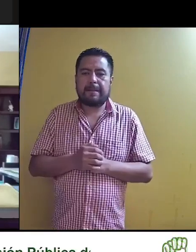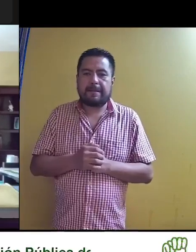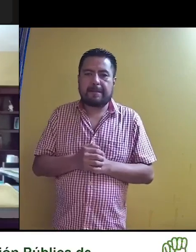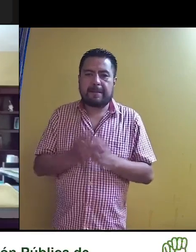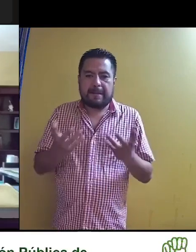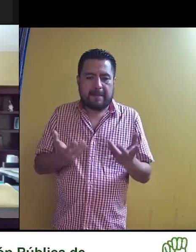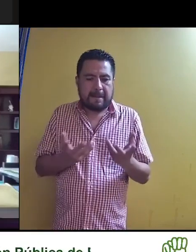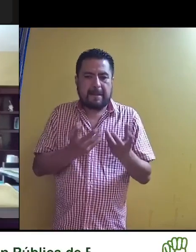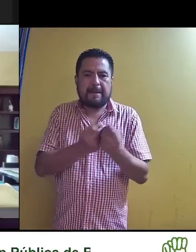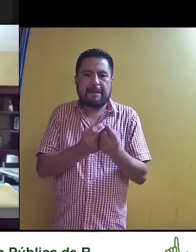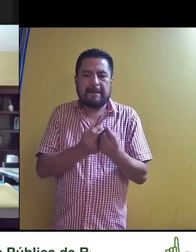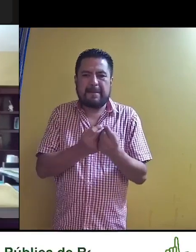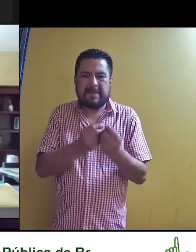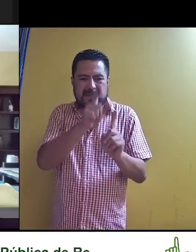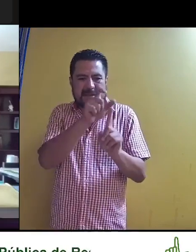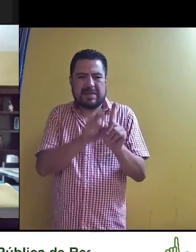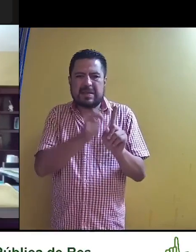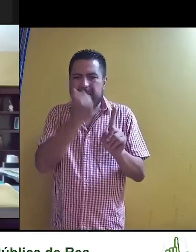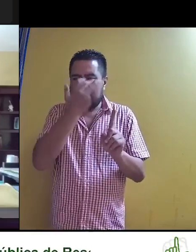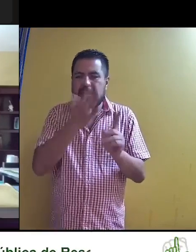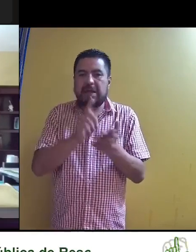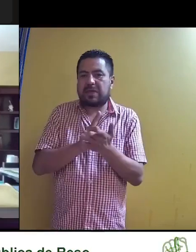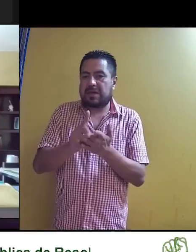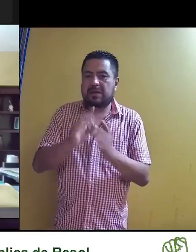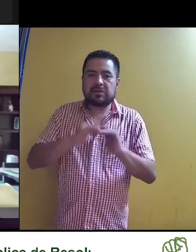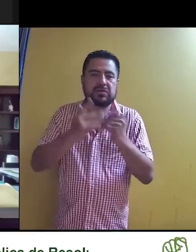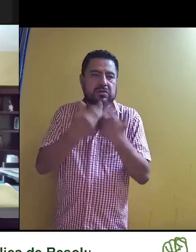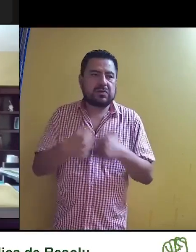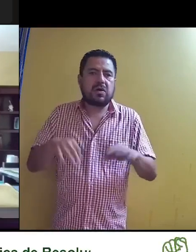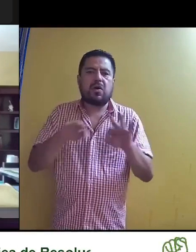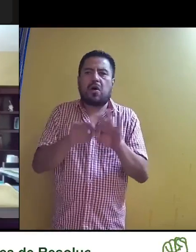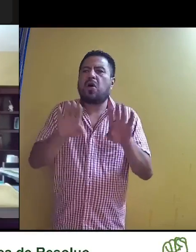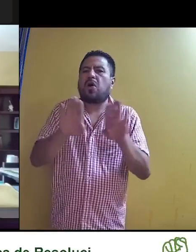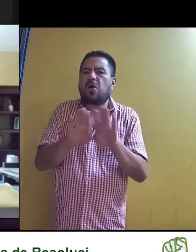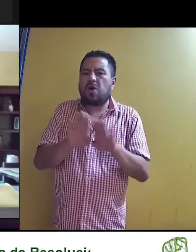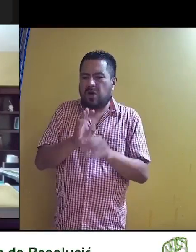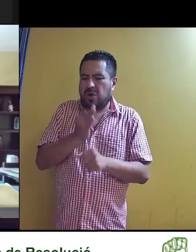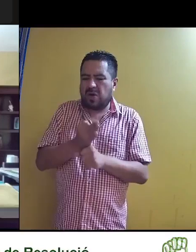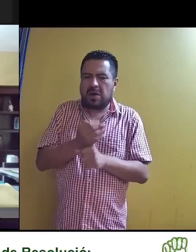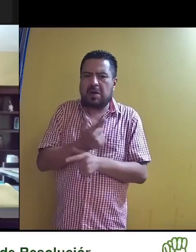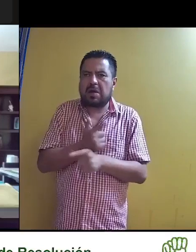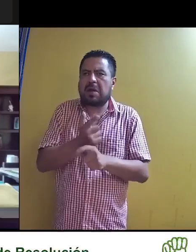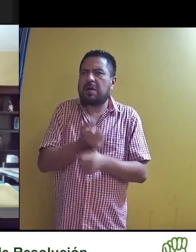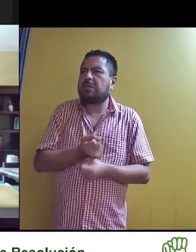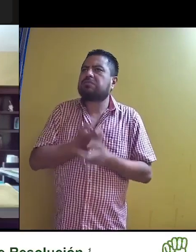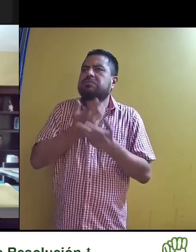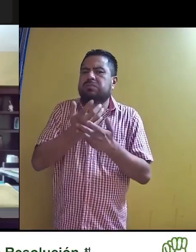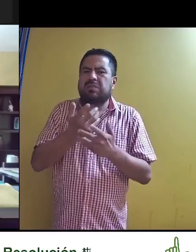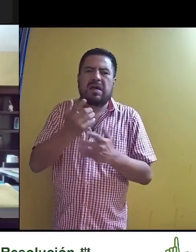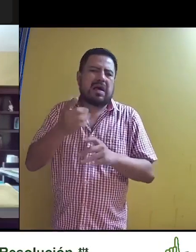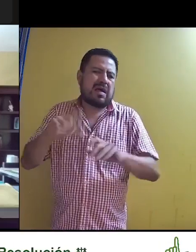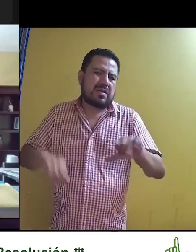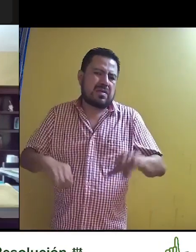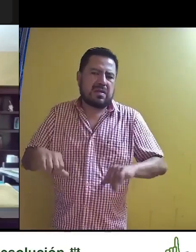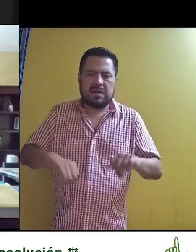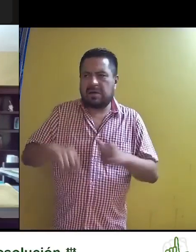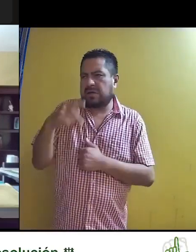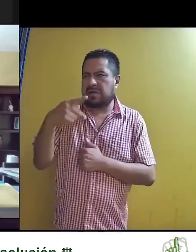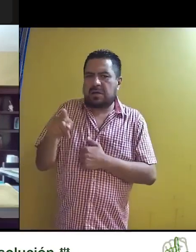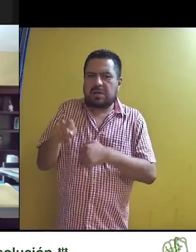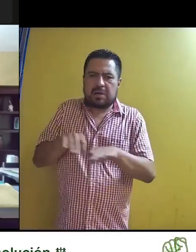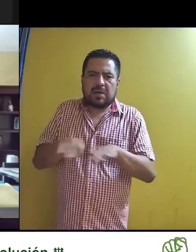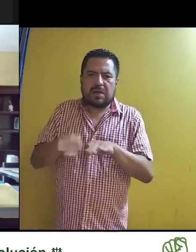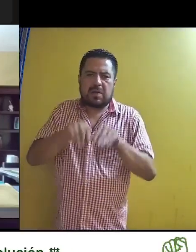involucra esta ponderación de derechos fundamentales, como son en este caso la libertad de expresión en el ejercicio de una labor